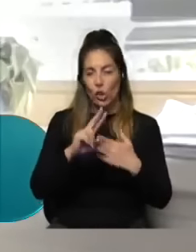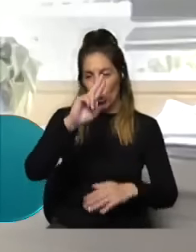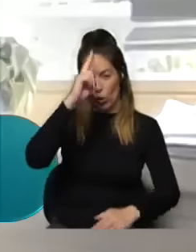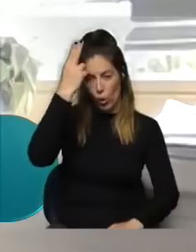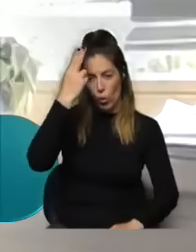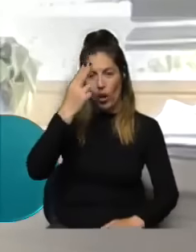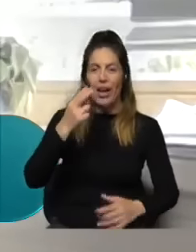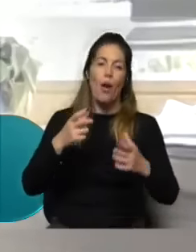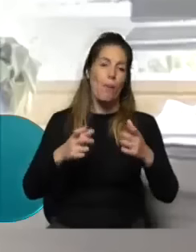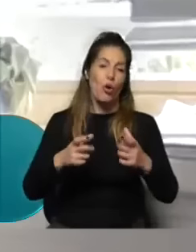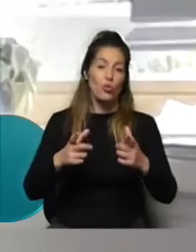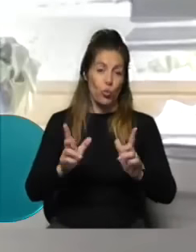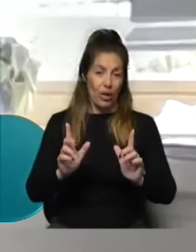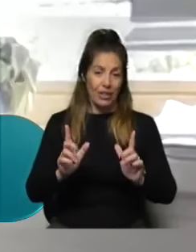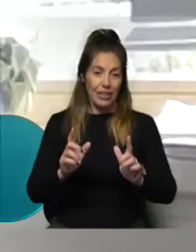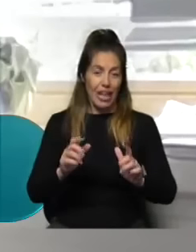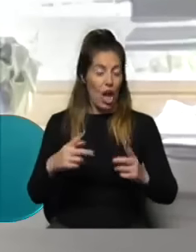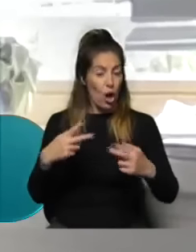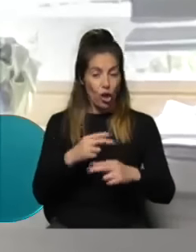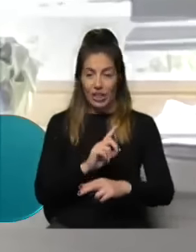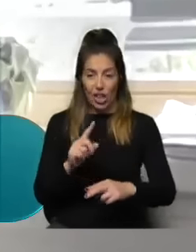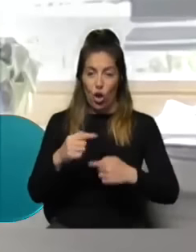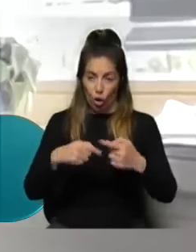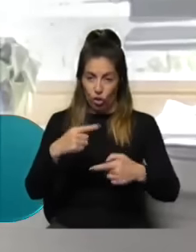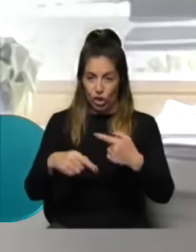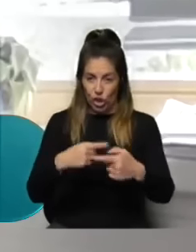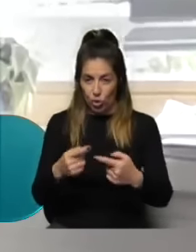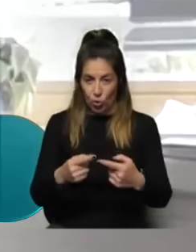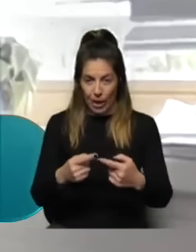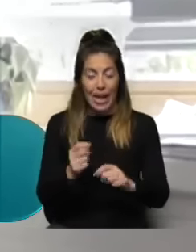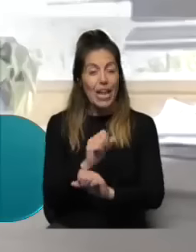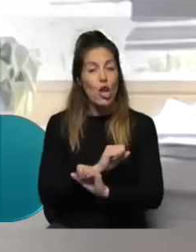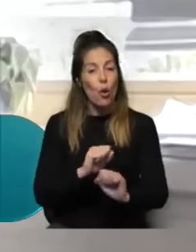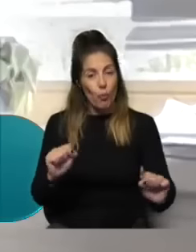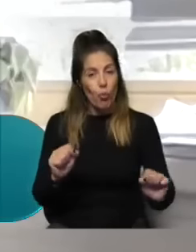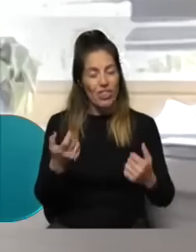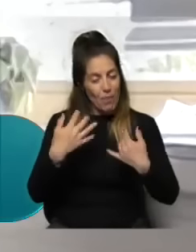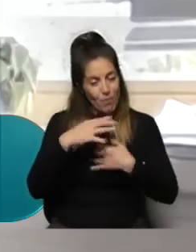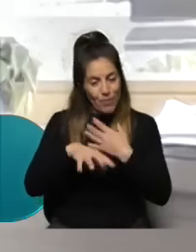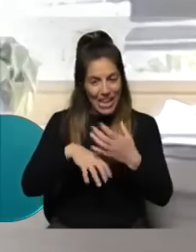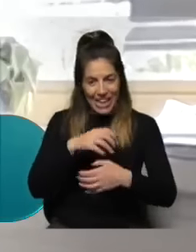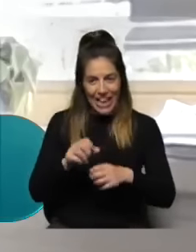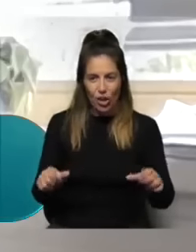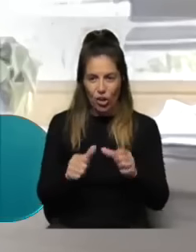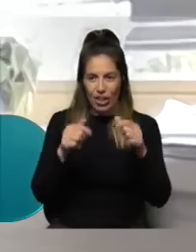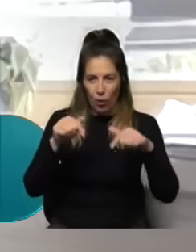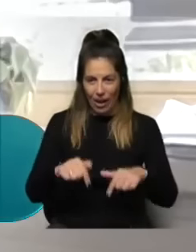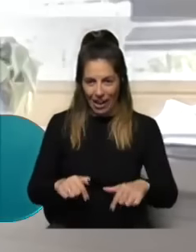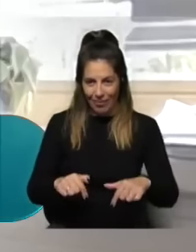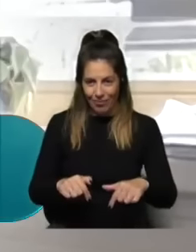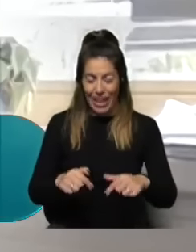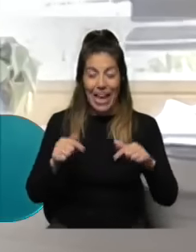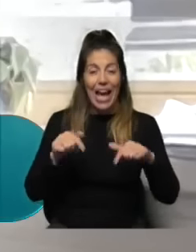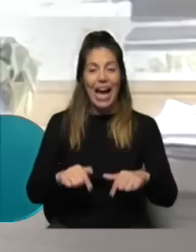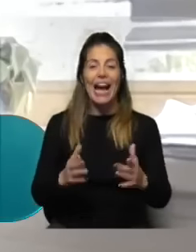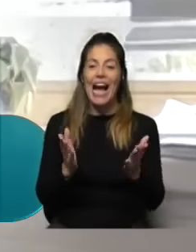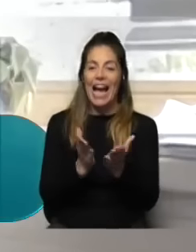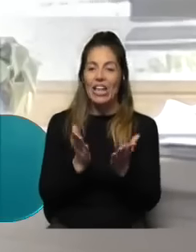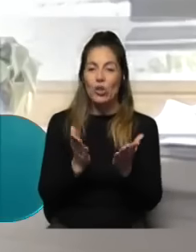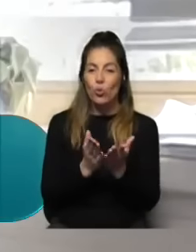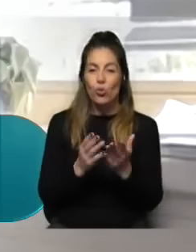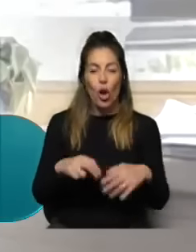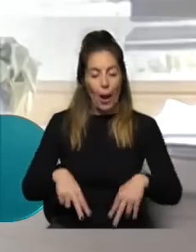suerte no los corté, sino que los seguí y un poco los pude mezclar con lo que hago acá. Pero bueno, eso, acá estudio,